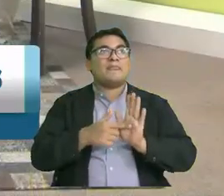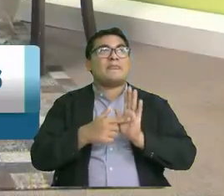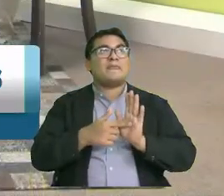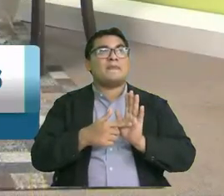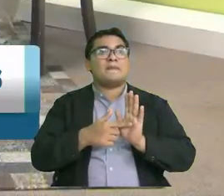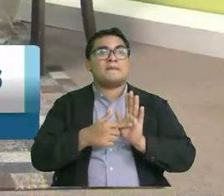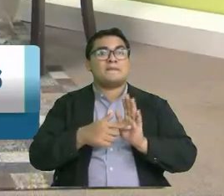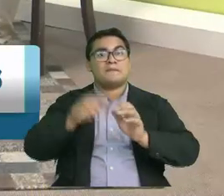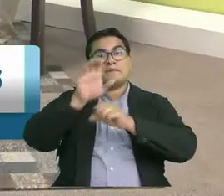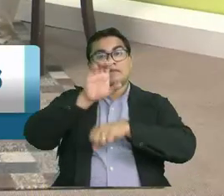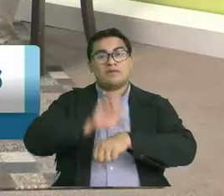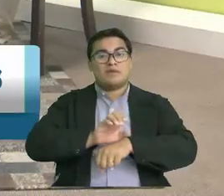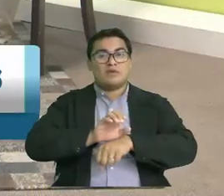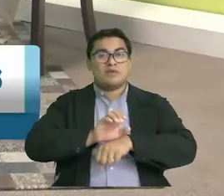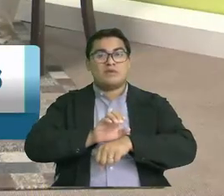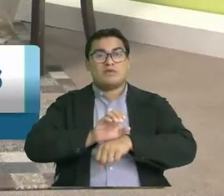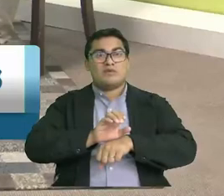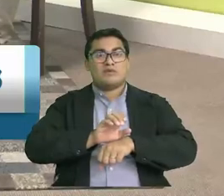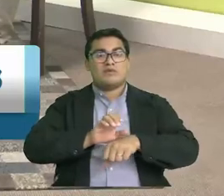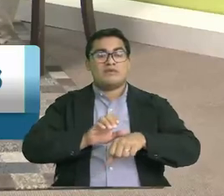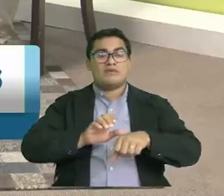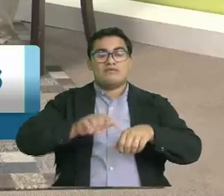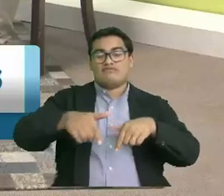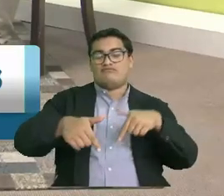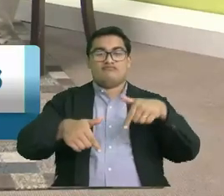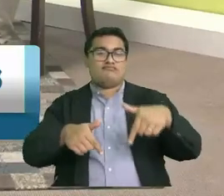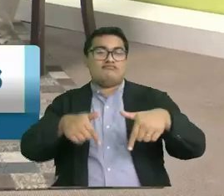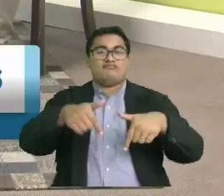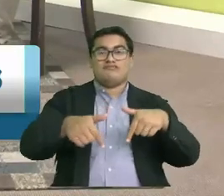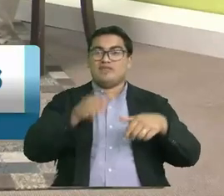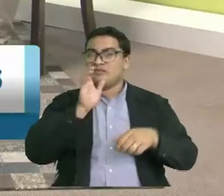las acostumbran a las sandalias, doctor, a los tacones.